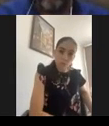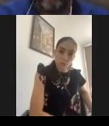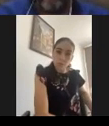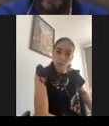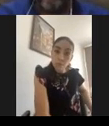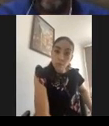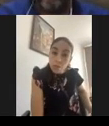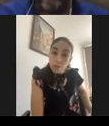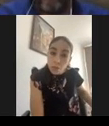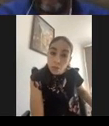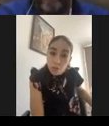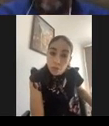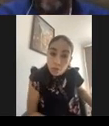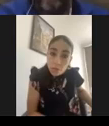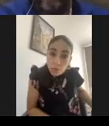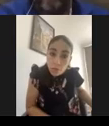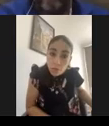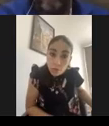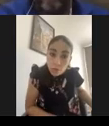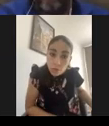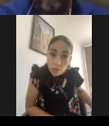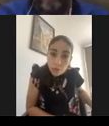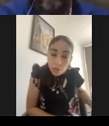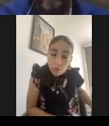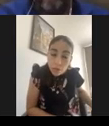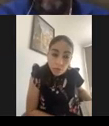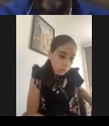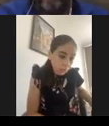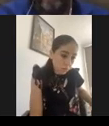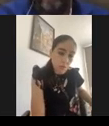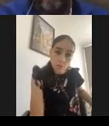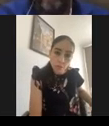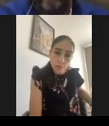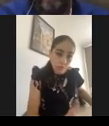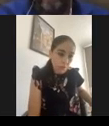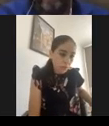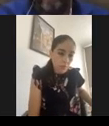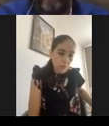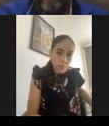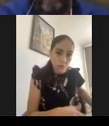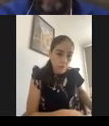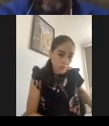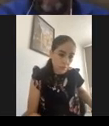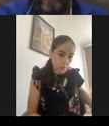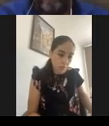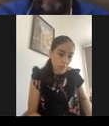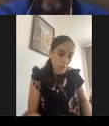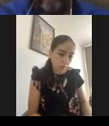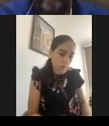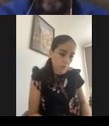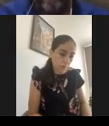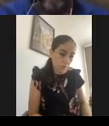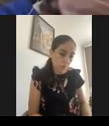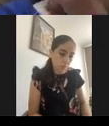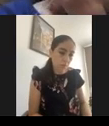para posteriormente que la área de proyectos presupueste la intervención